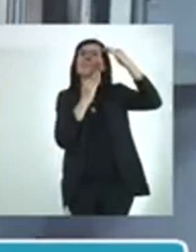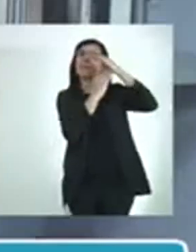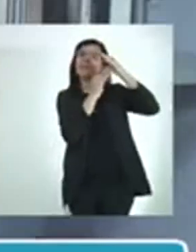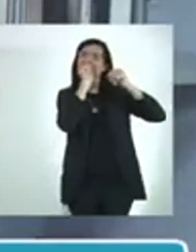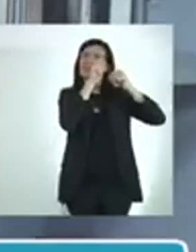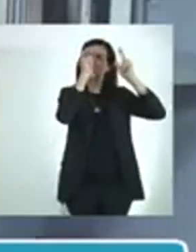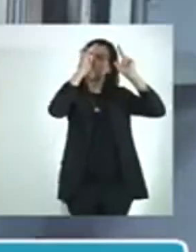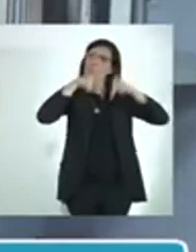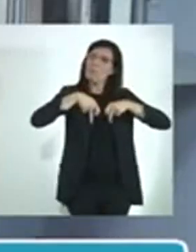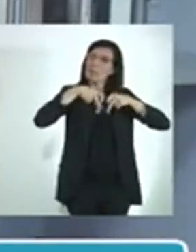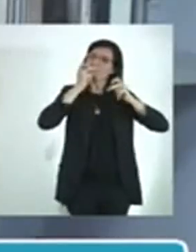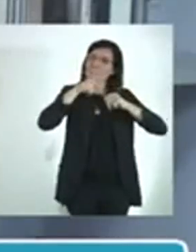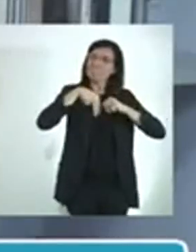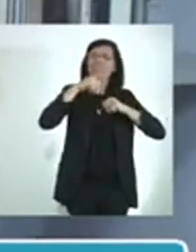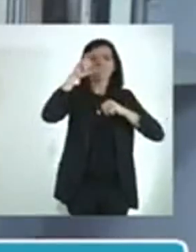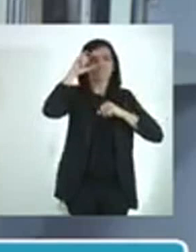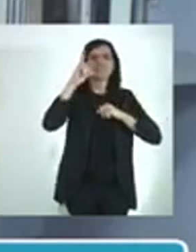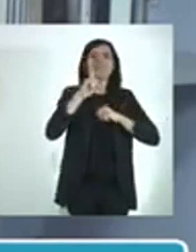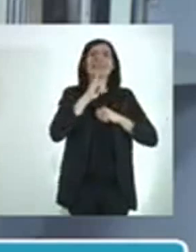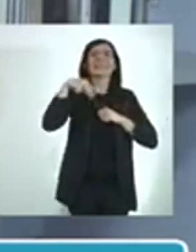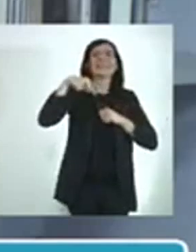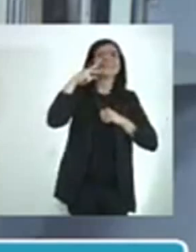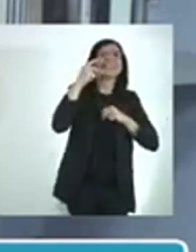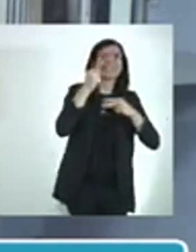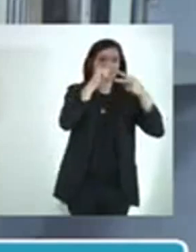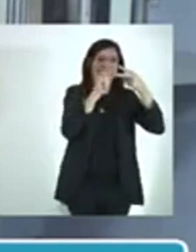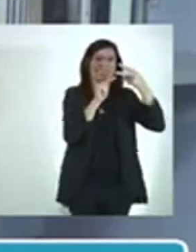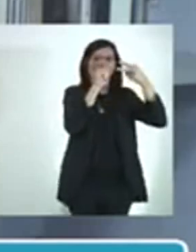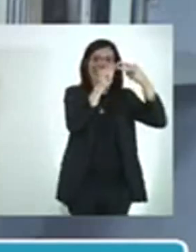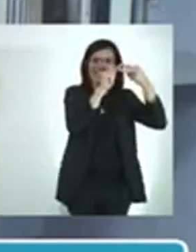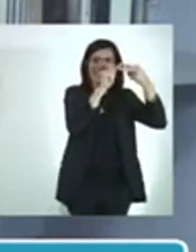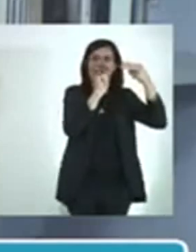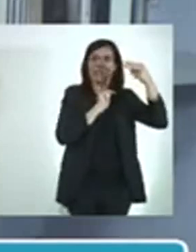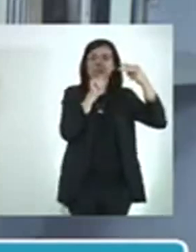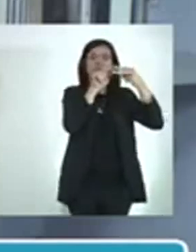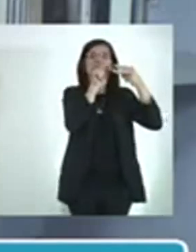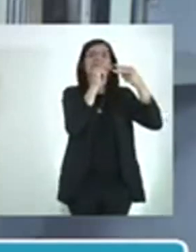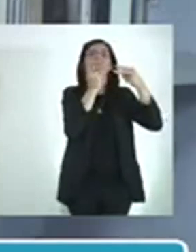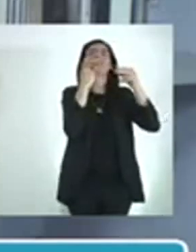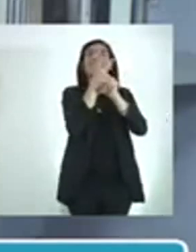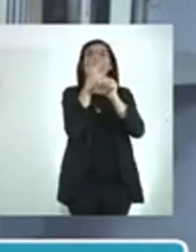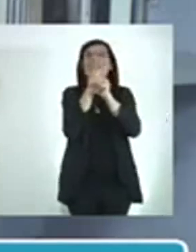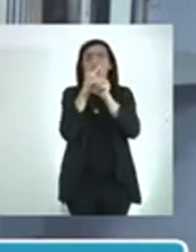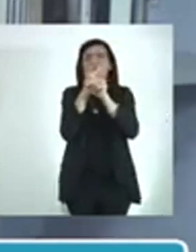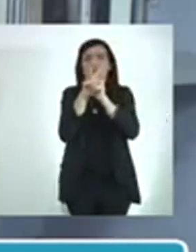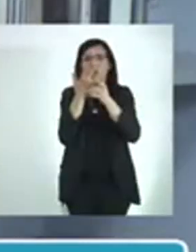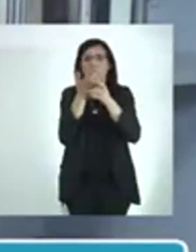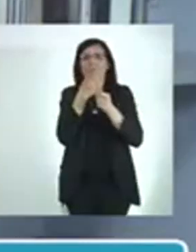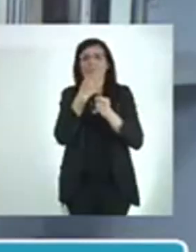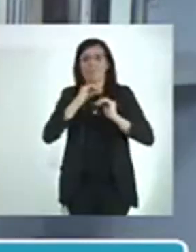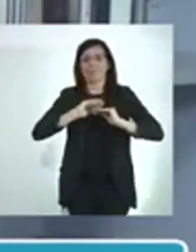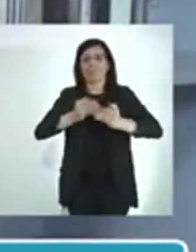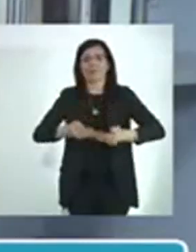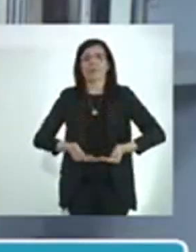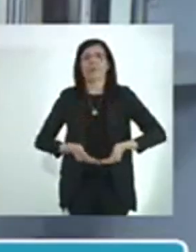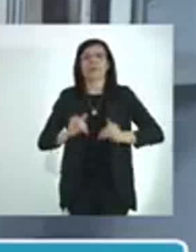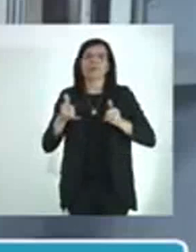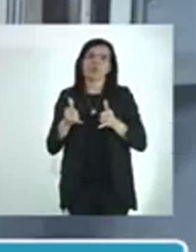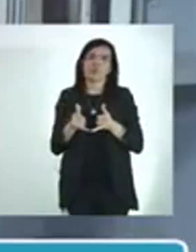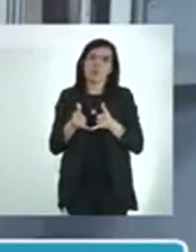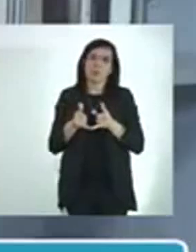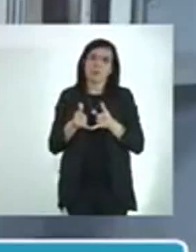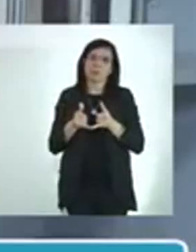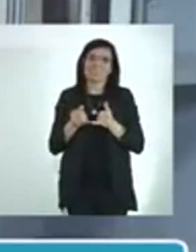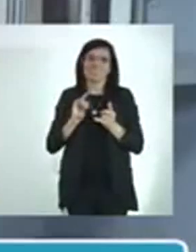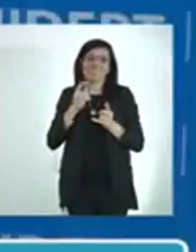capacitación intensiva para nivel medio para pensar cuál va a ser la respuesta del sistema educativo a el embarazo no intencional de la adolescencia. Lo que me